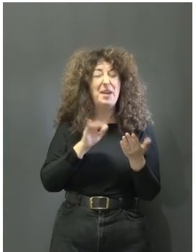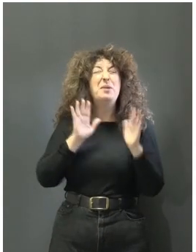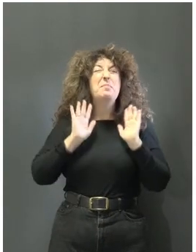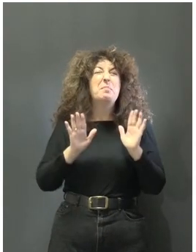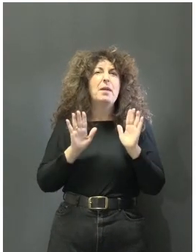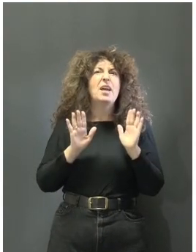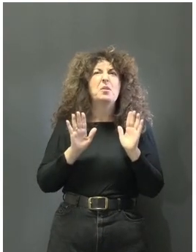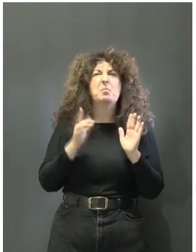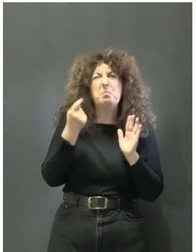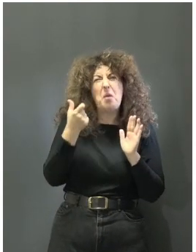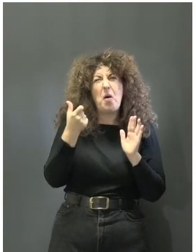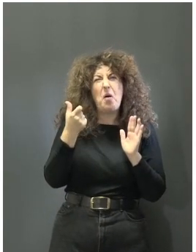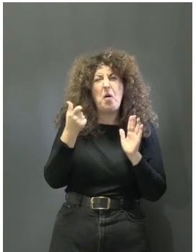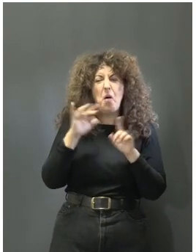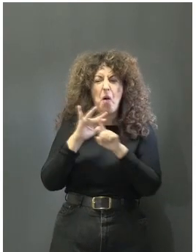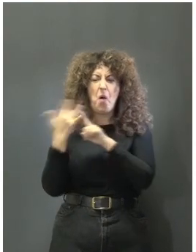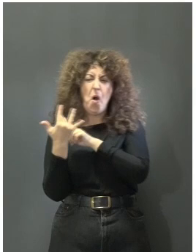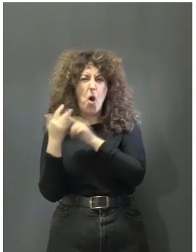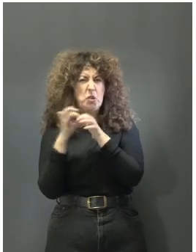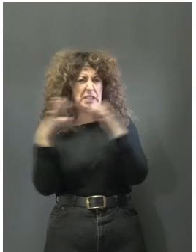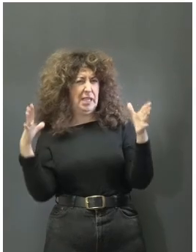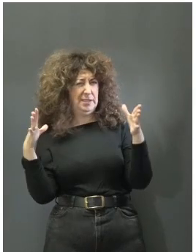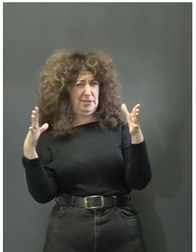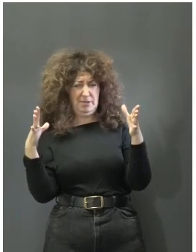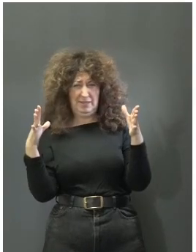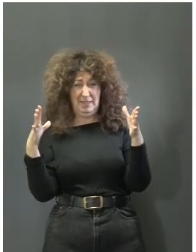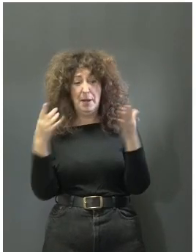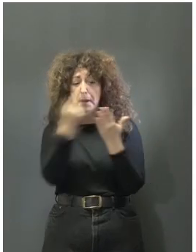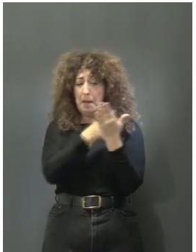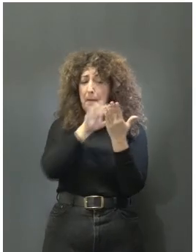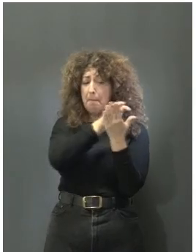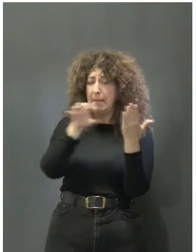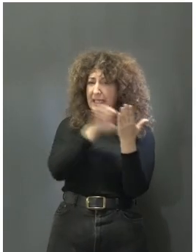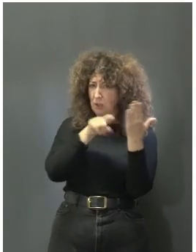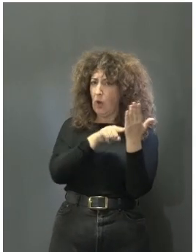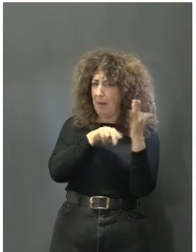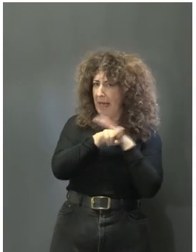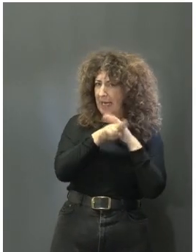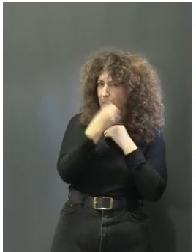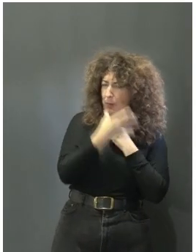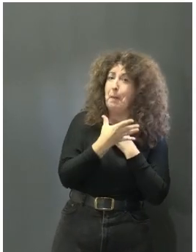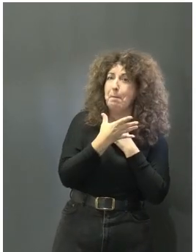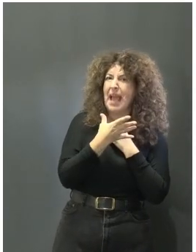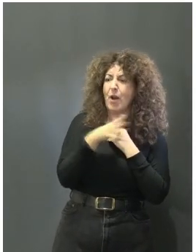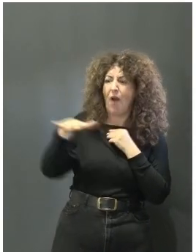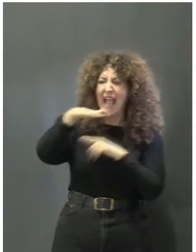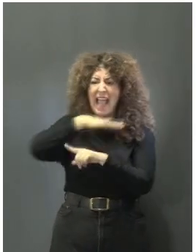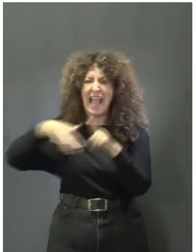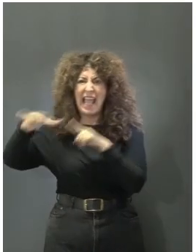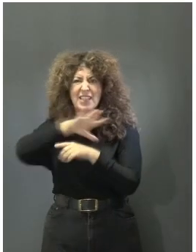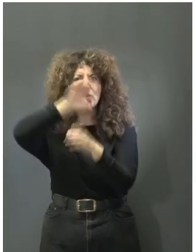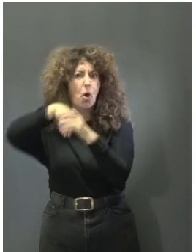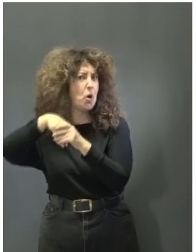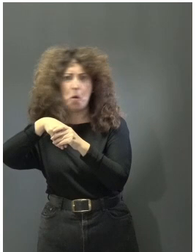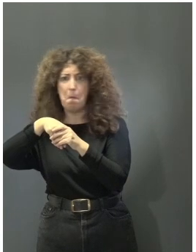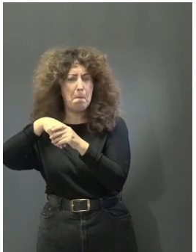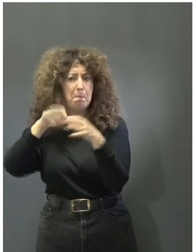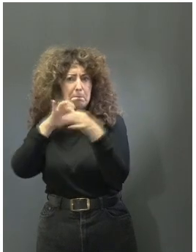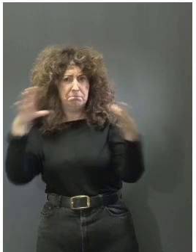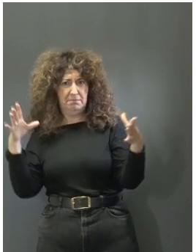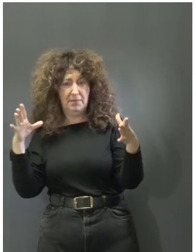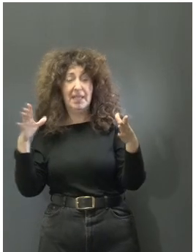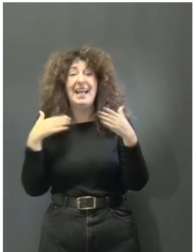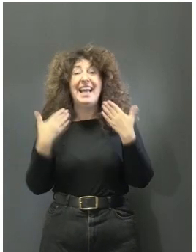de una forma descontextualizada, ¿no? El pictograma como recurso, pero no en el entorno. Yo creo que en este tiempo